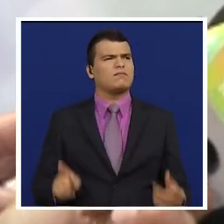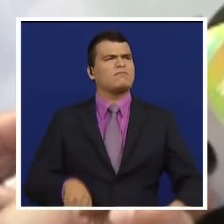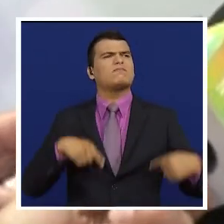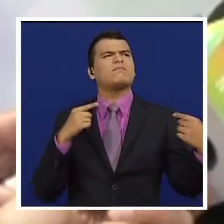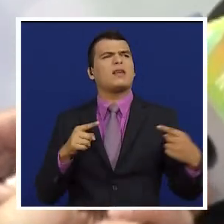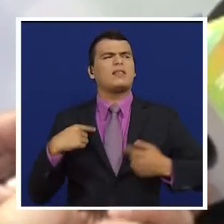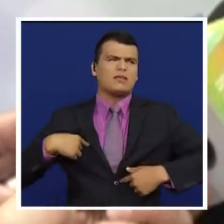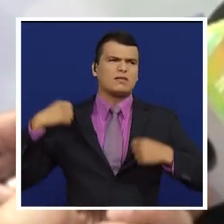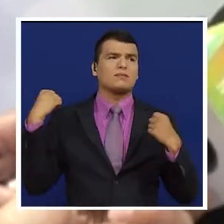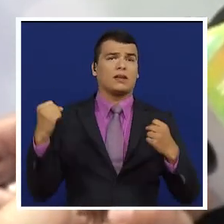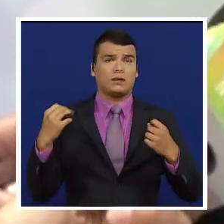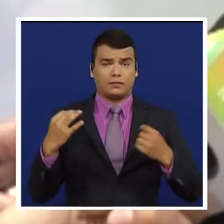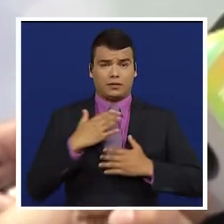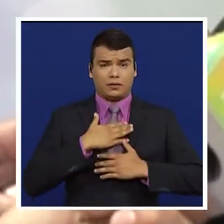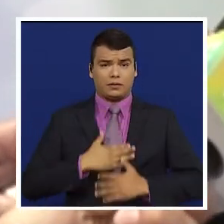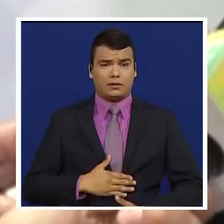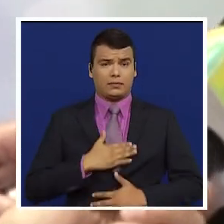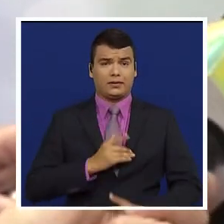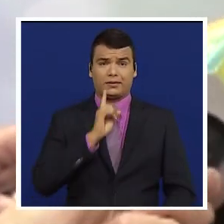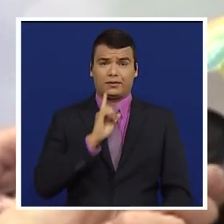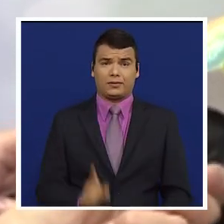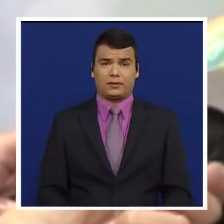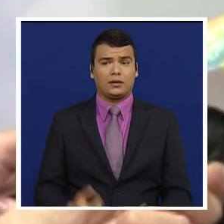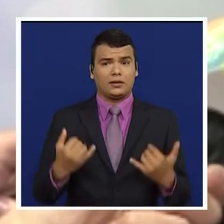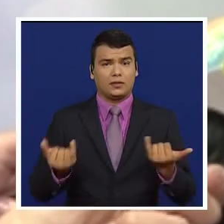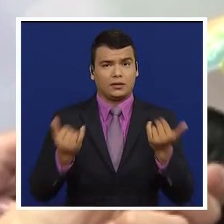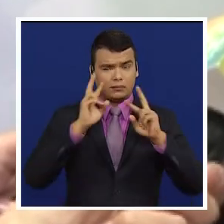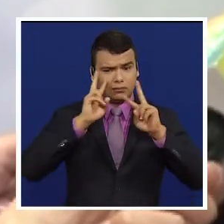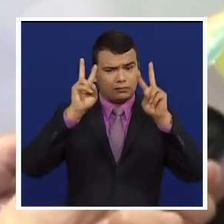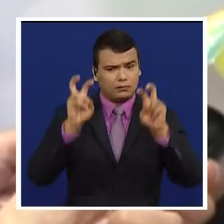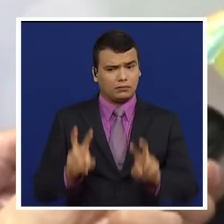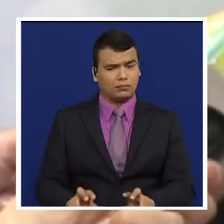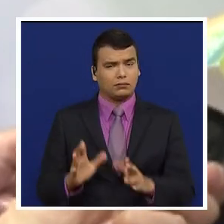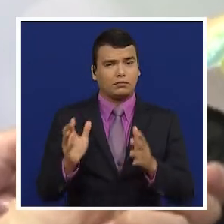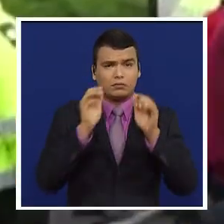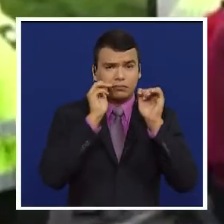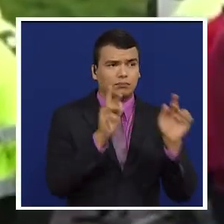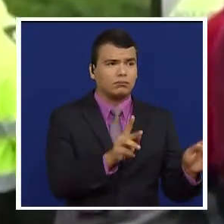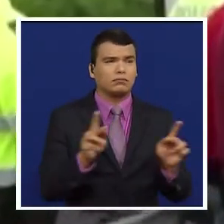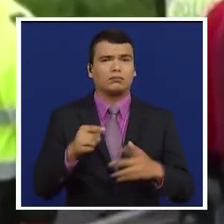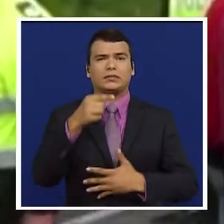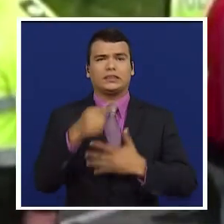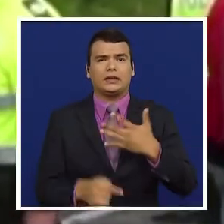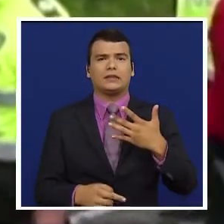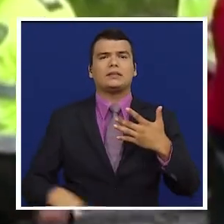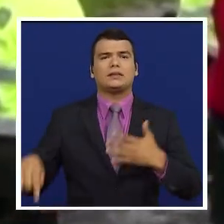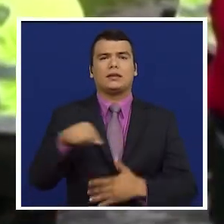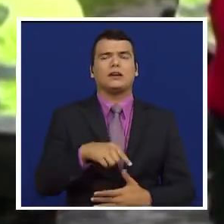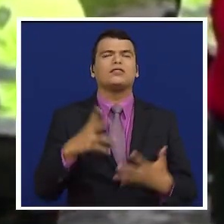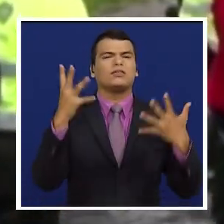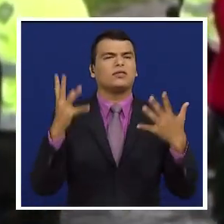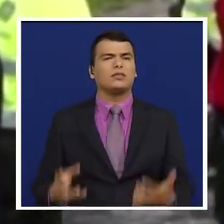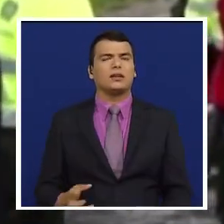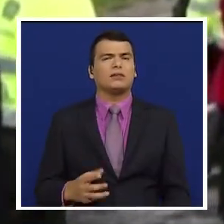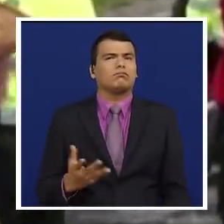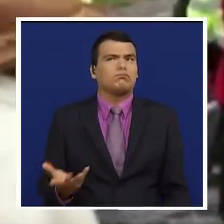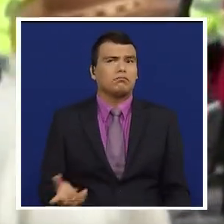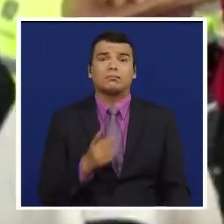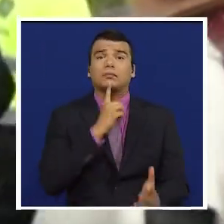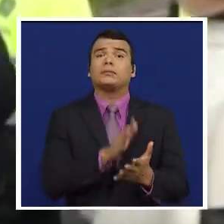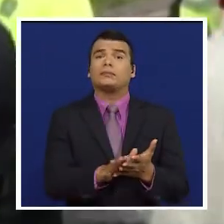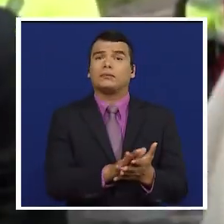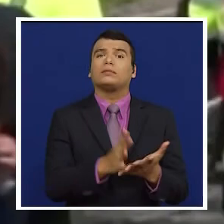es una protesta pacífica, y por lo tanto hemos abierto una investigación contra por lo menos 6 personas que están queriendo, para decirlo